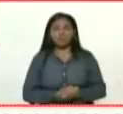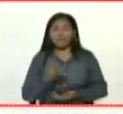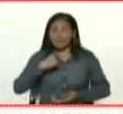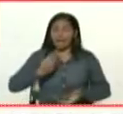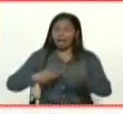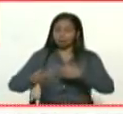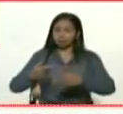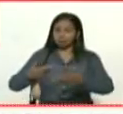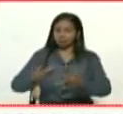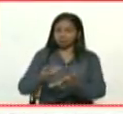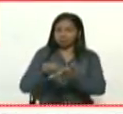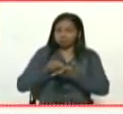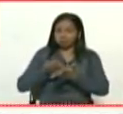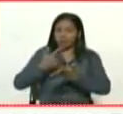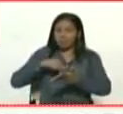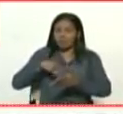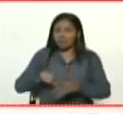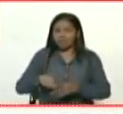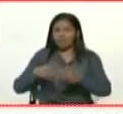prestarse